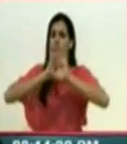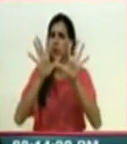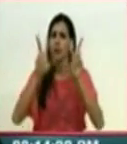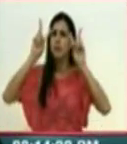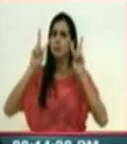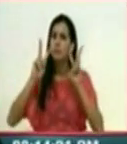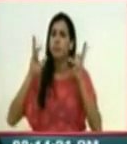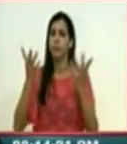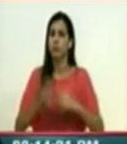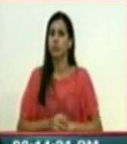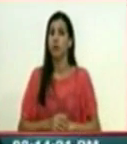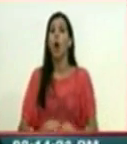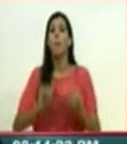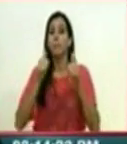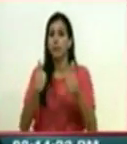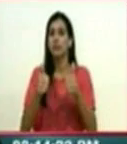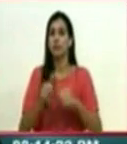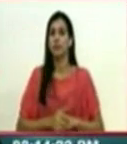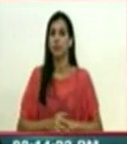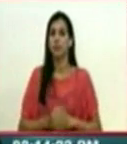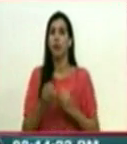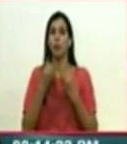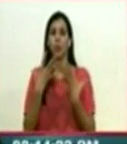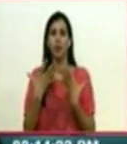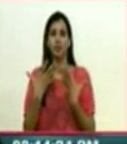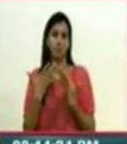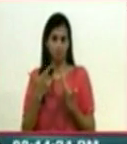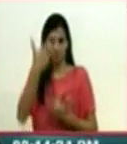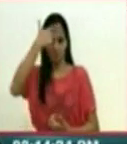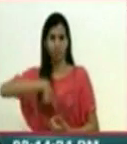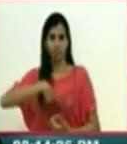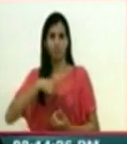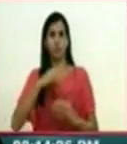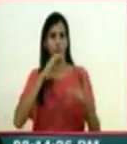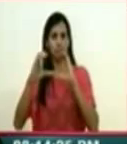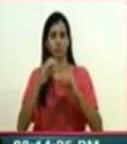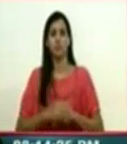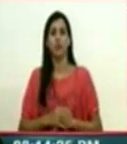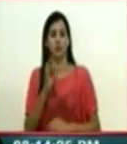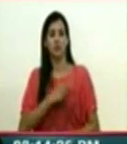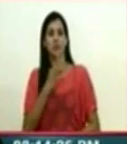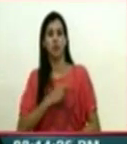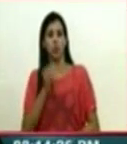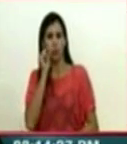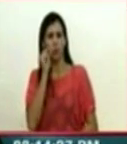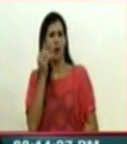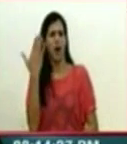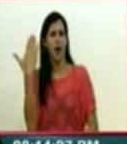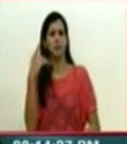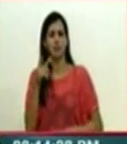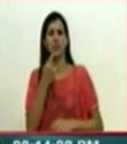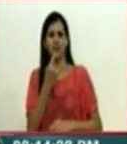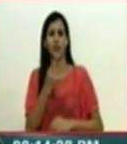sincero. Activemos el mecanismo del buen oficiante. El doctor Girvan murió hace un tiempo, es